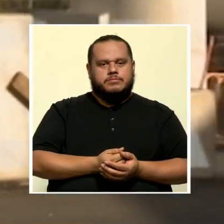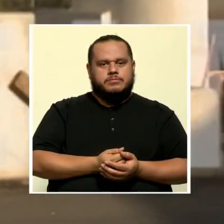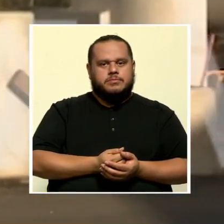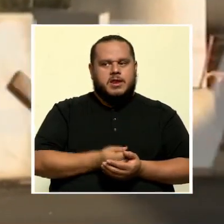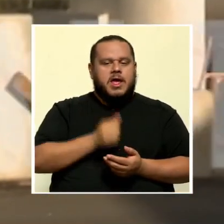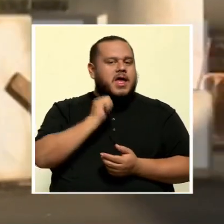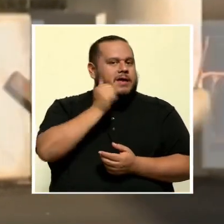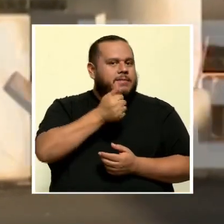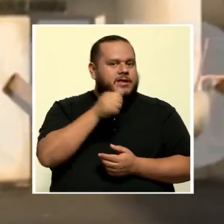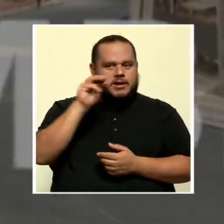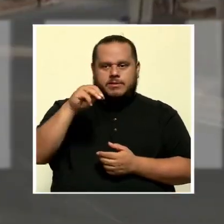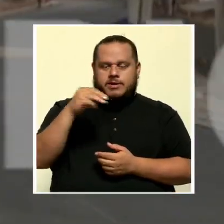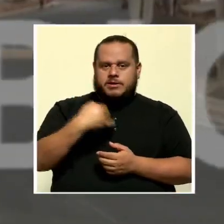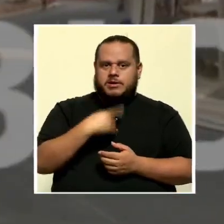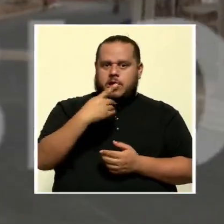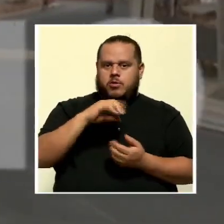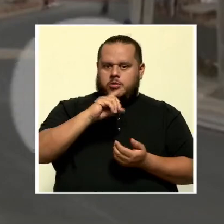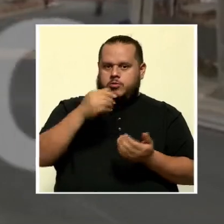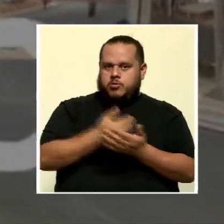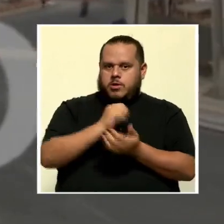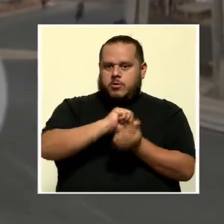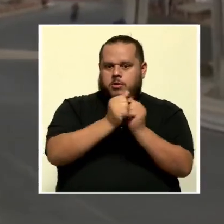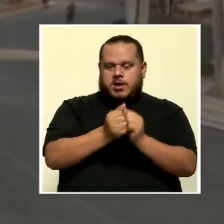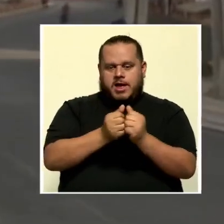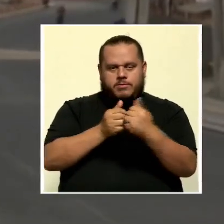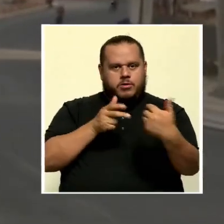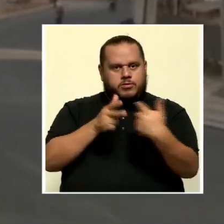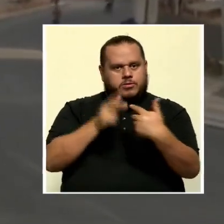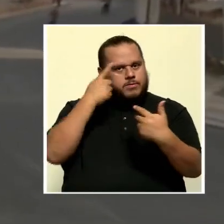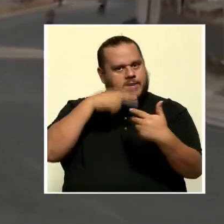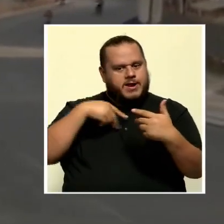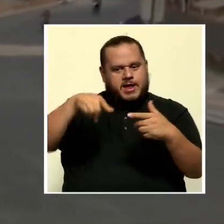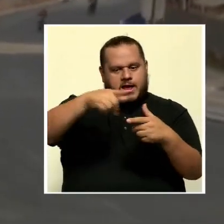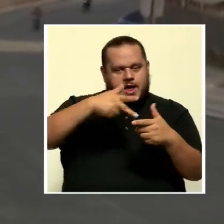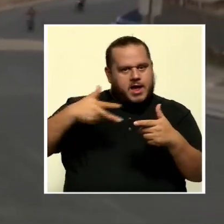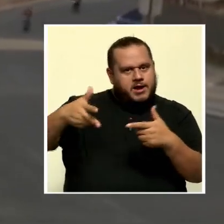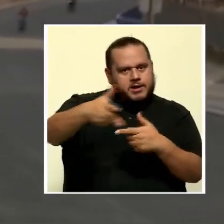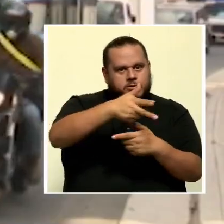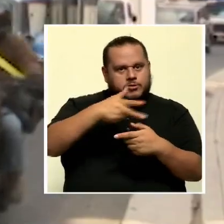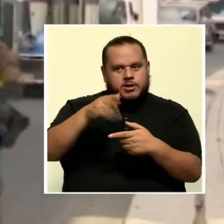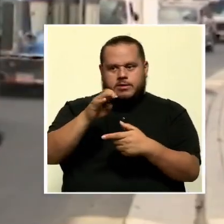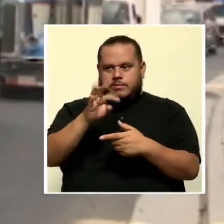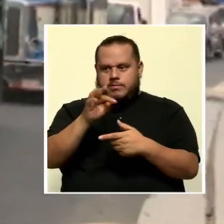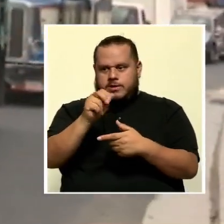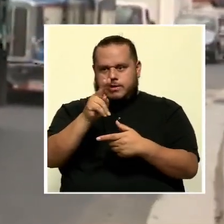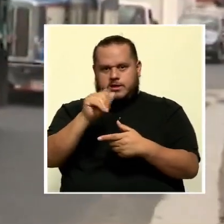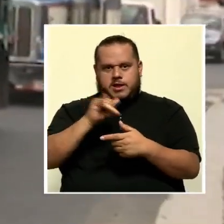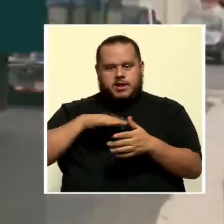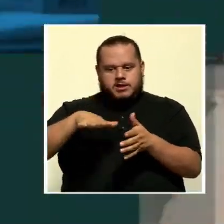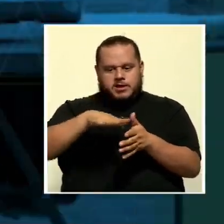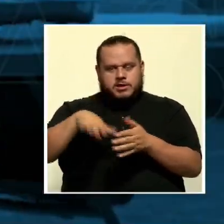Desde mañana martes habrá un nuevo cambio vial para ingresar a la rotonda La Betania desde el sector de la Bandera.